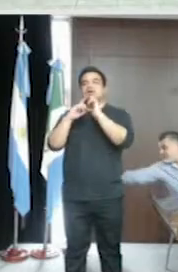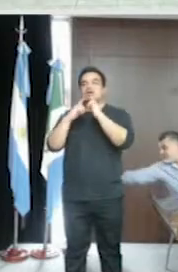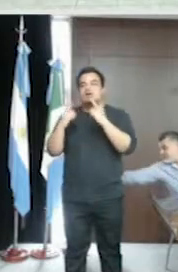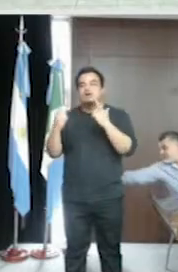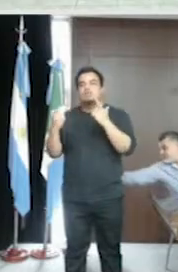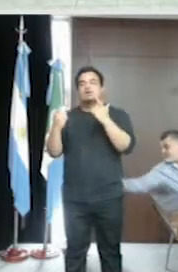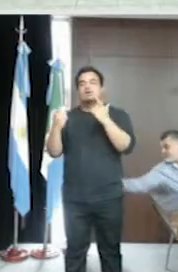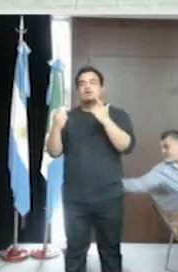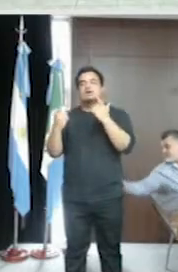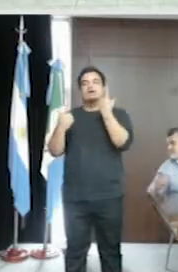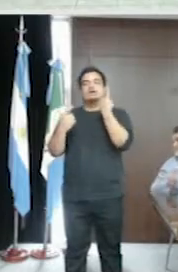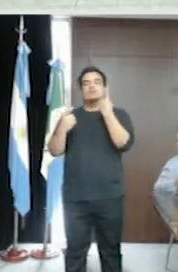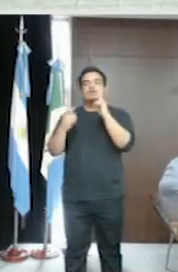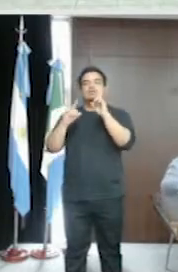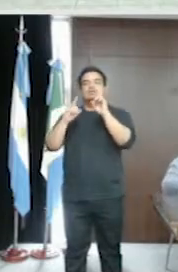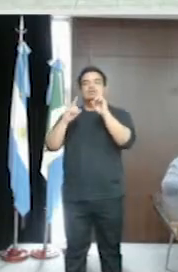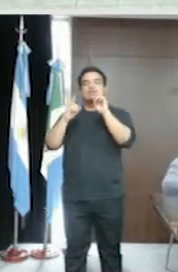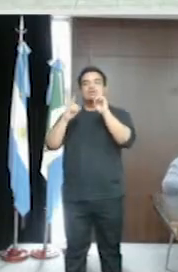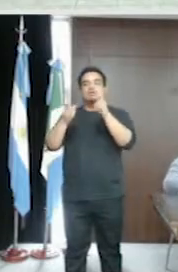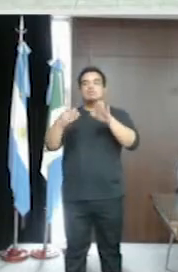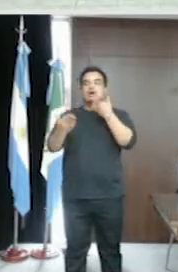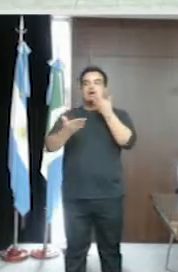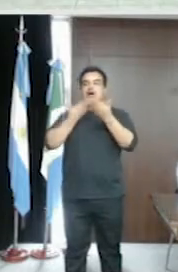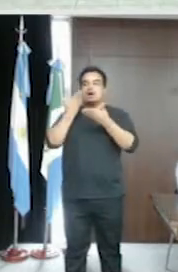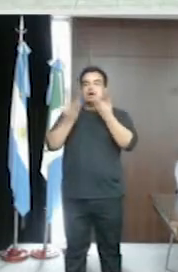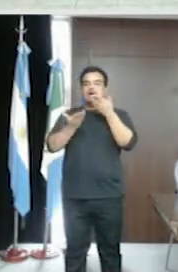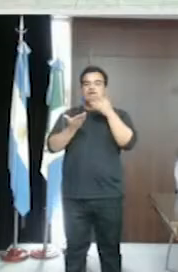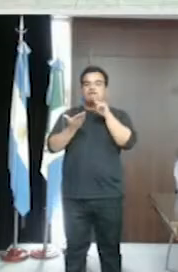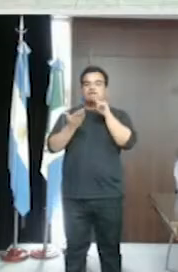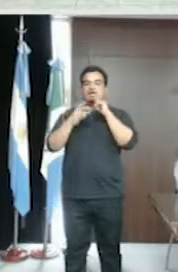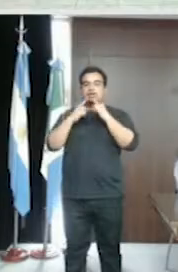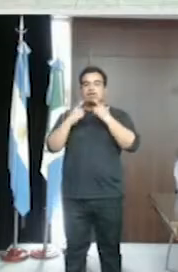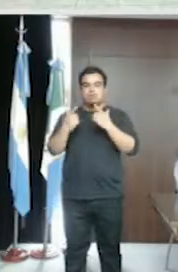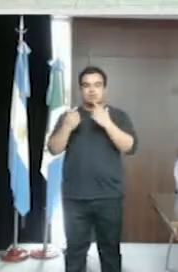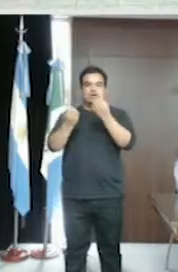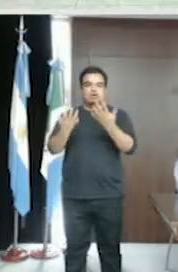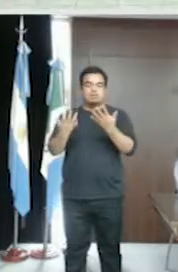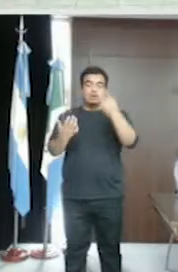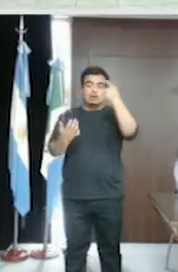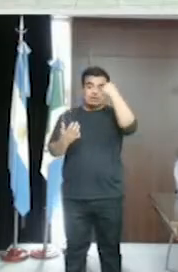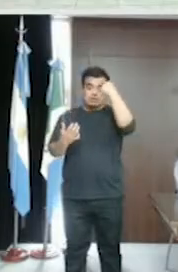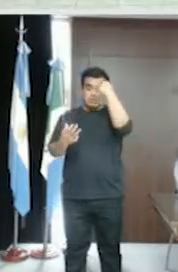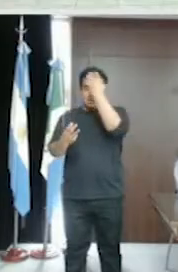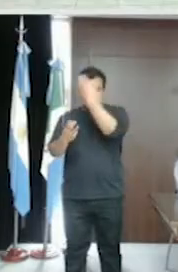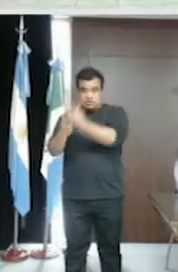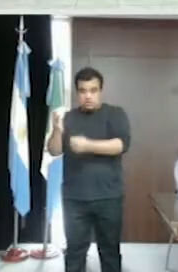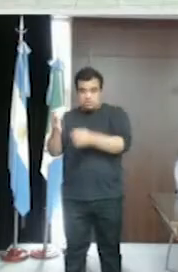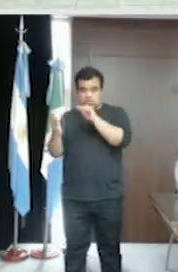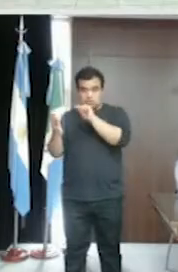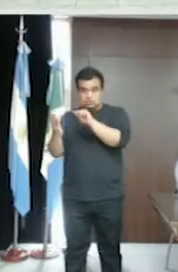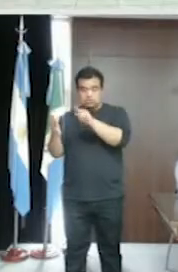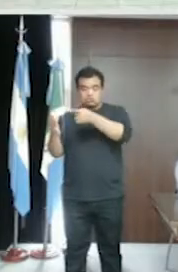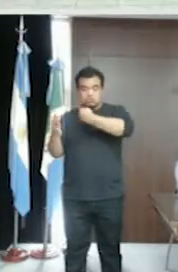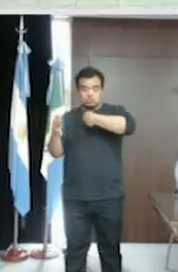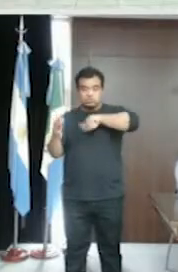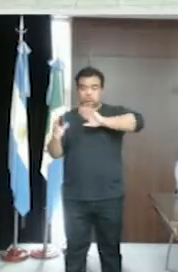el lenguaje verbal, porque a pesar de tener un trastorno cognitivo, nos seguimos comunicando con